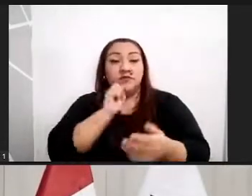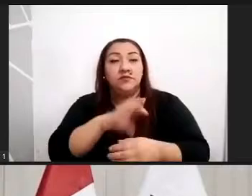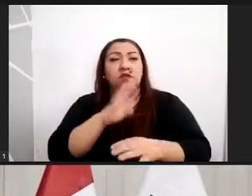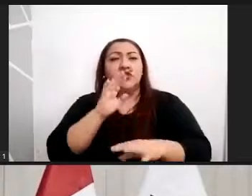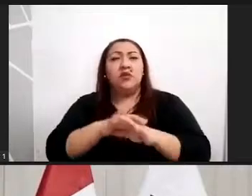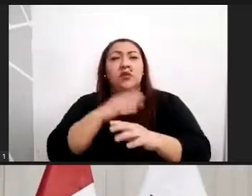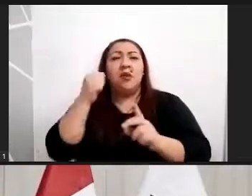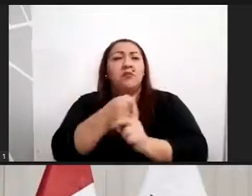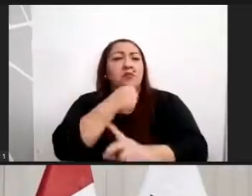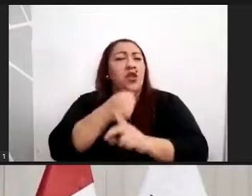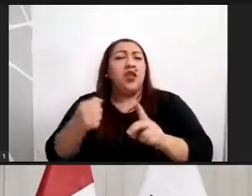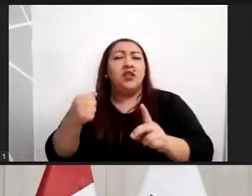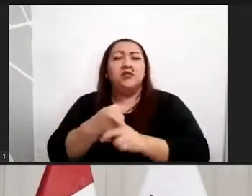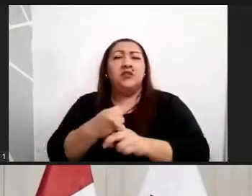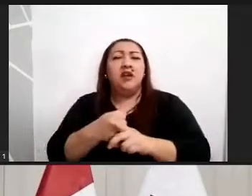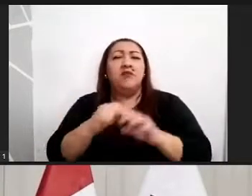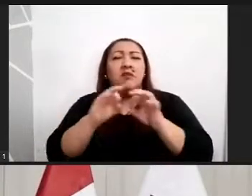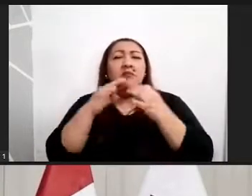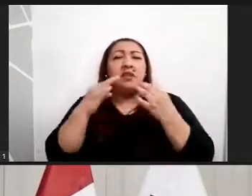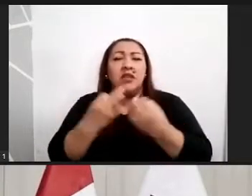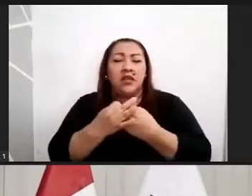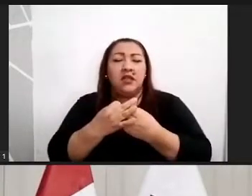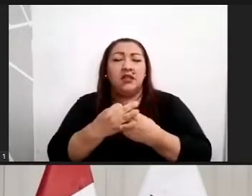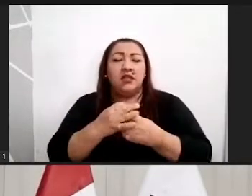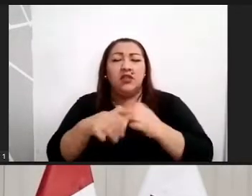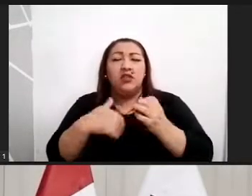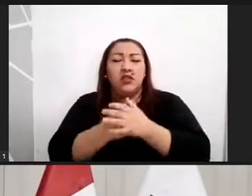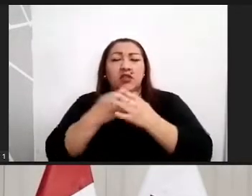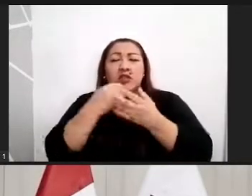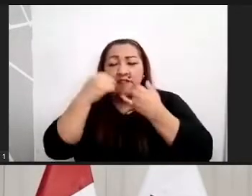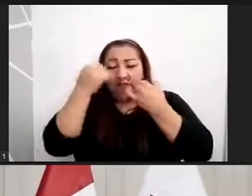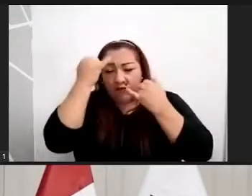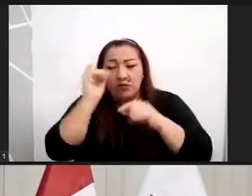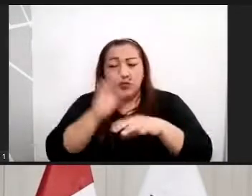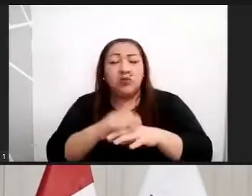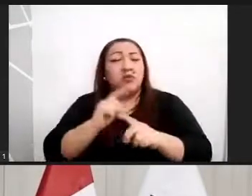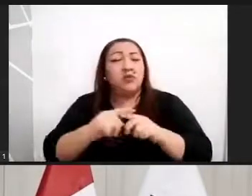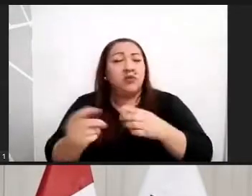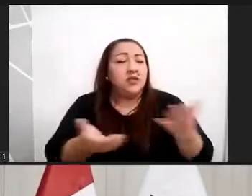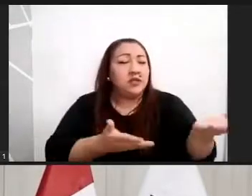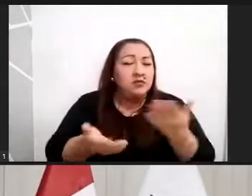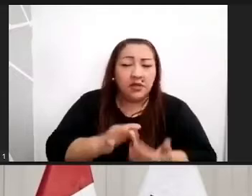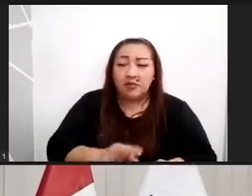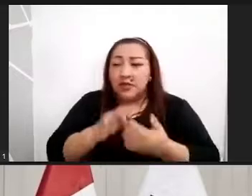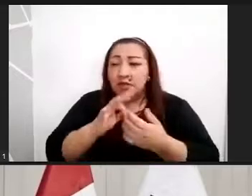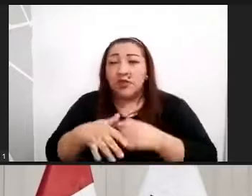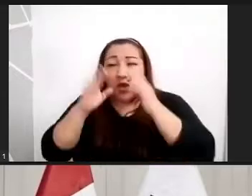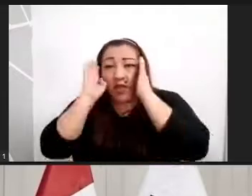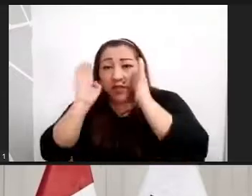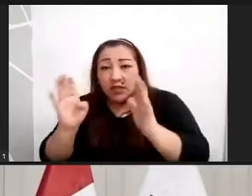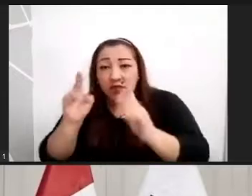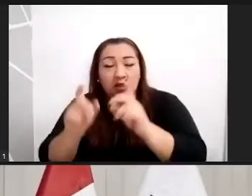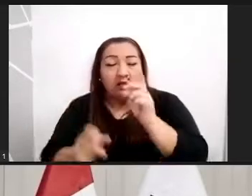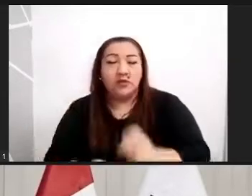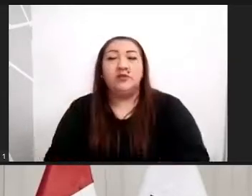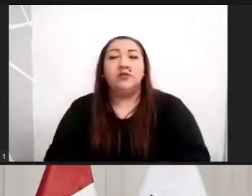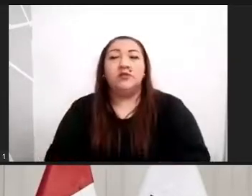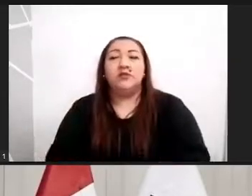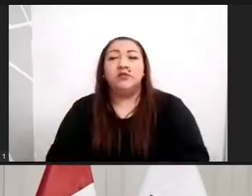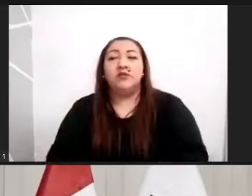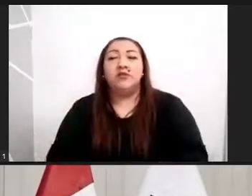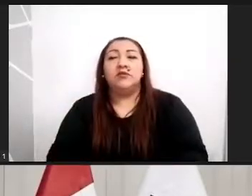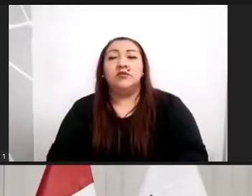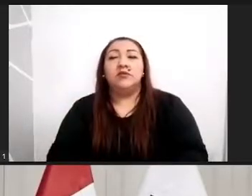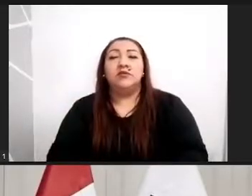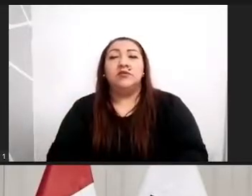violencia familiar y sexual, produciendo informes sobre los servicios especializados en atención de víctimas y llamando la